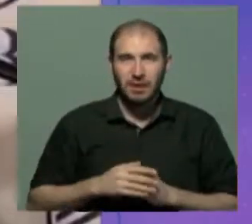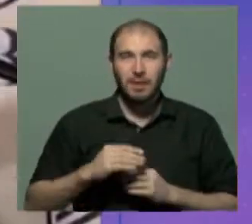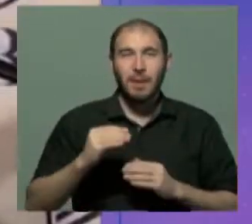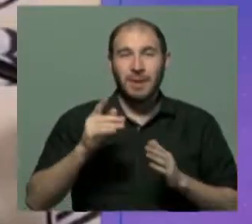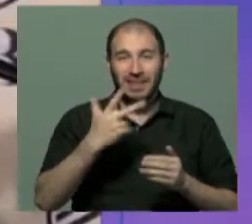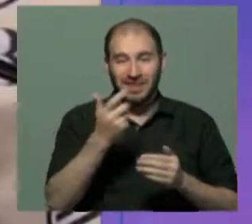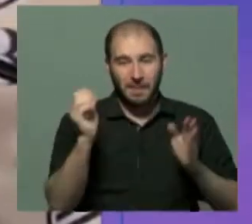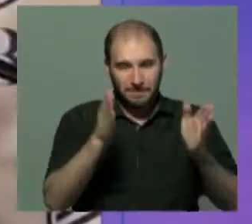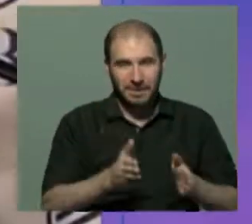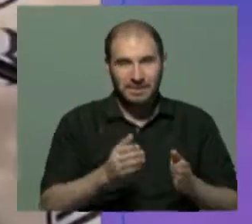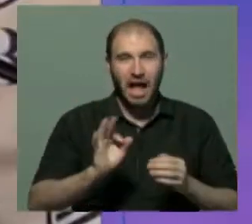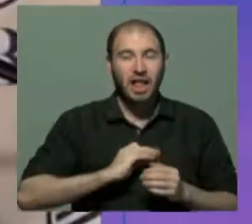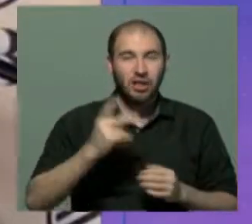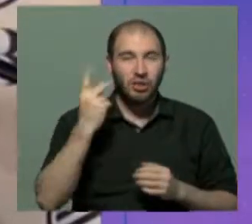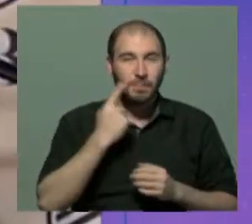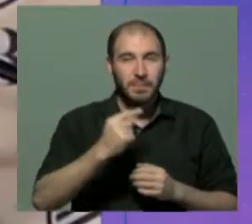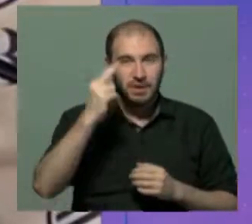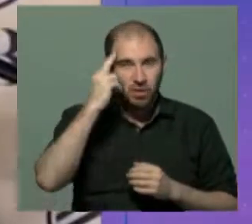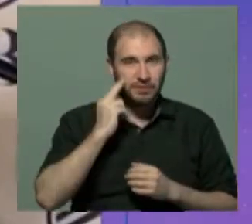ese trimestre desde el año